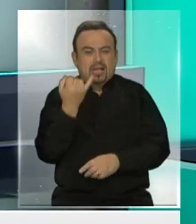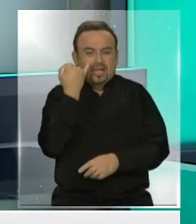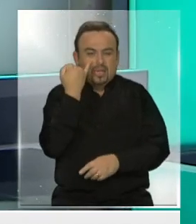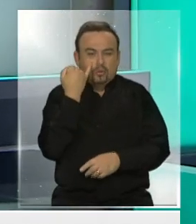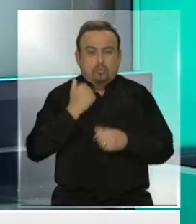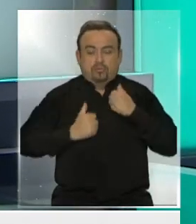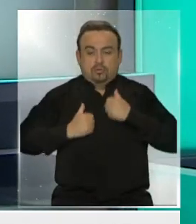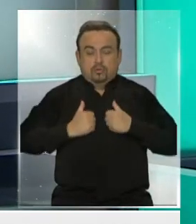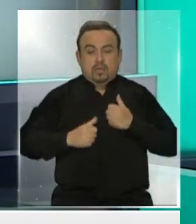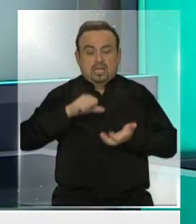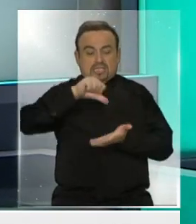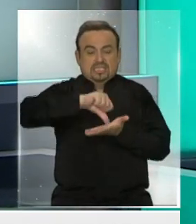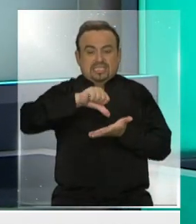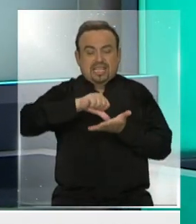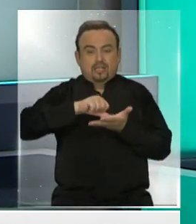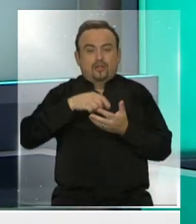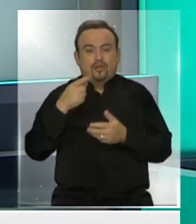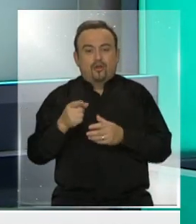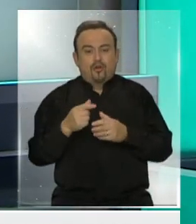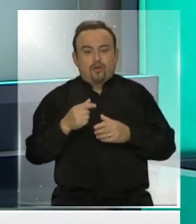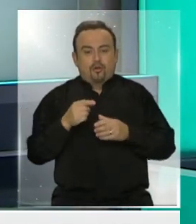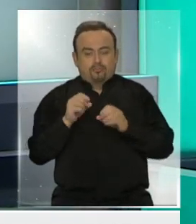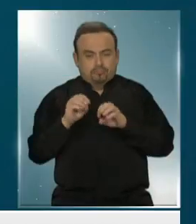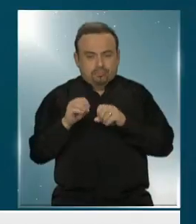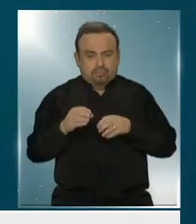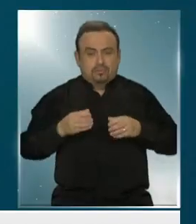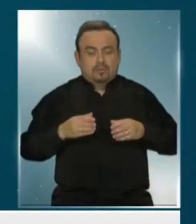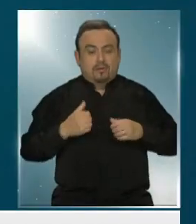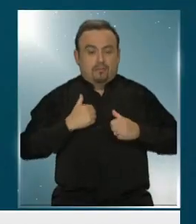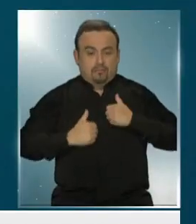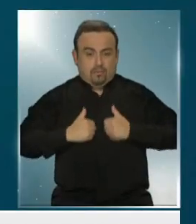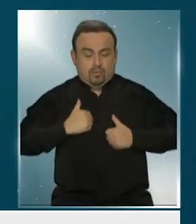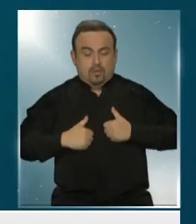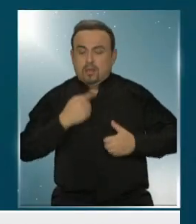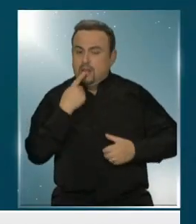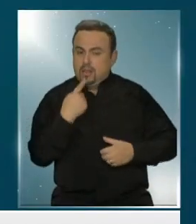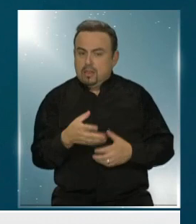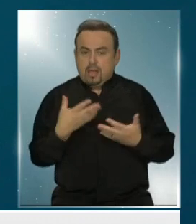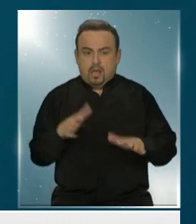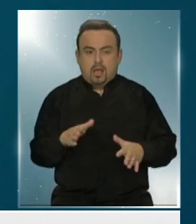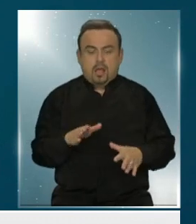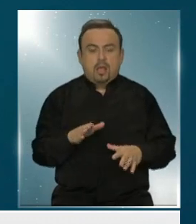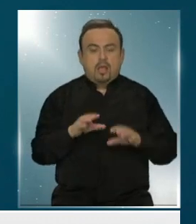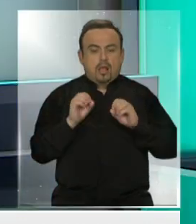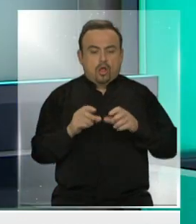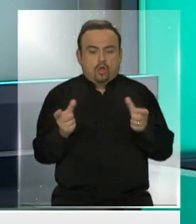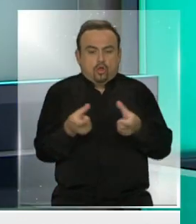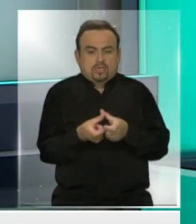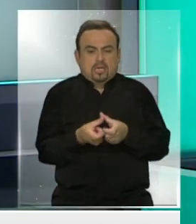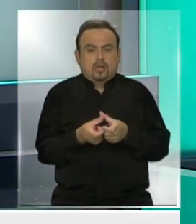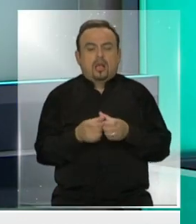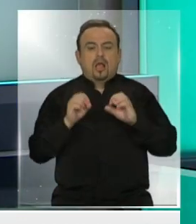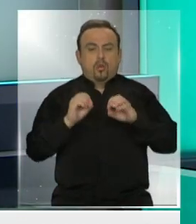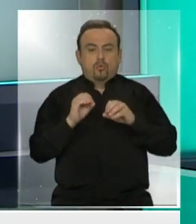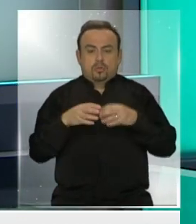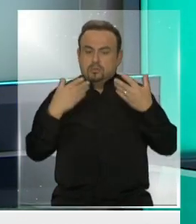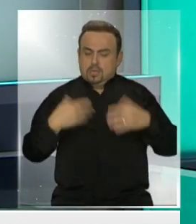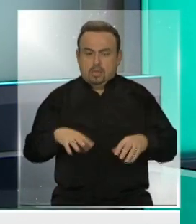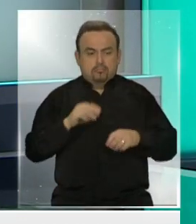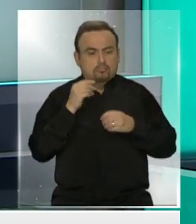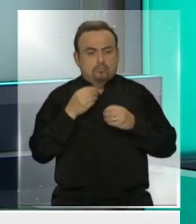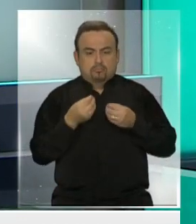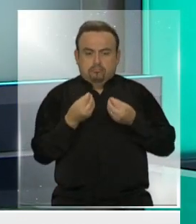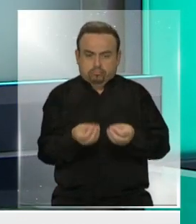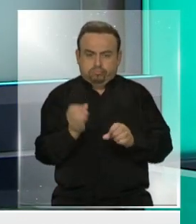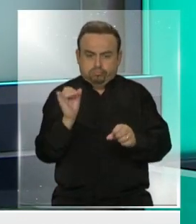y centros de formación técnica con la superintendencia educación superior que ya ha dictado una instrucción y adicionalmente está monitoreando y